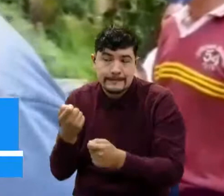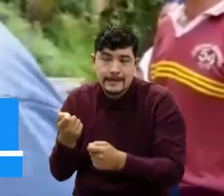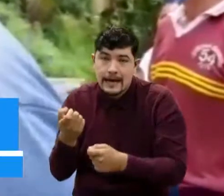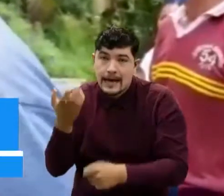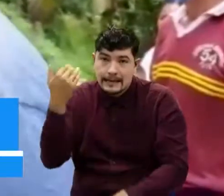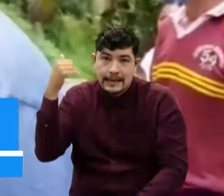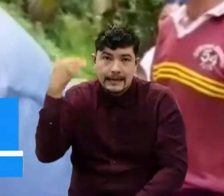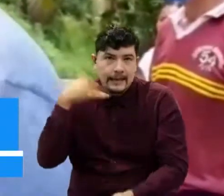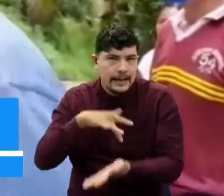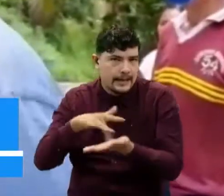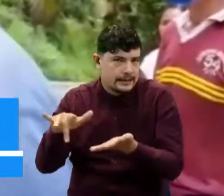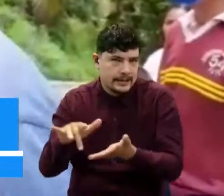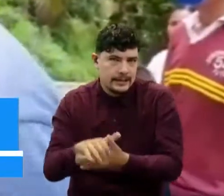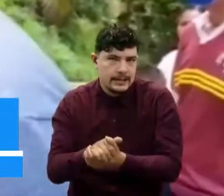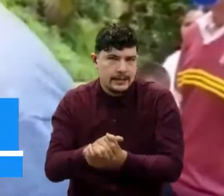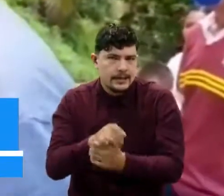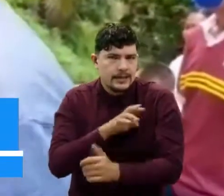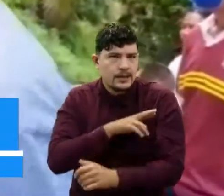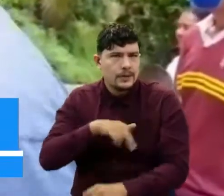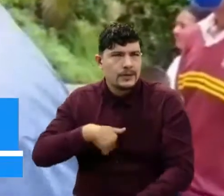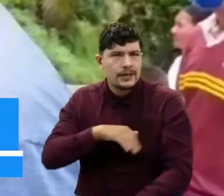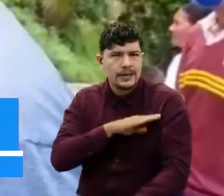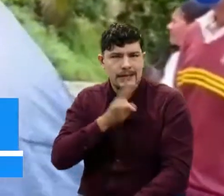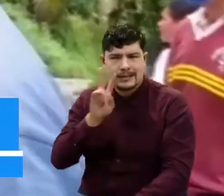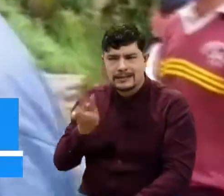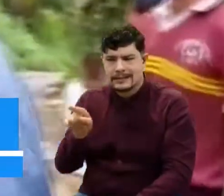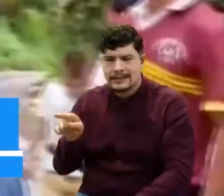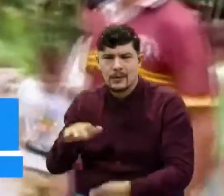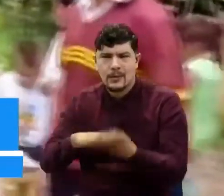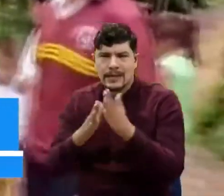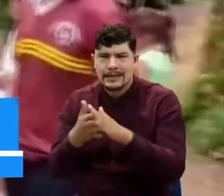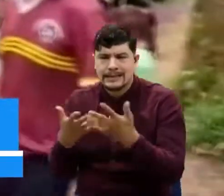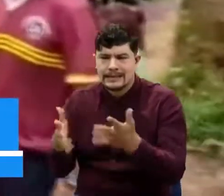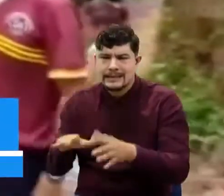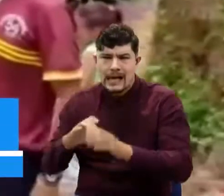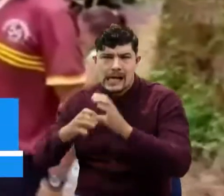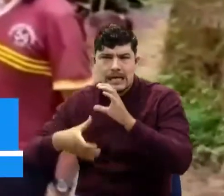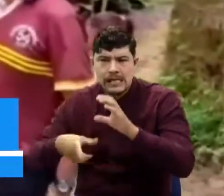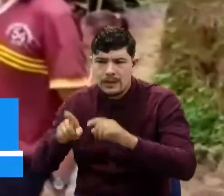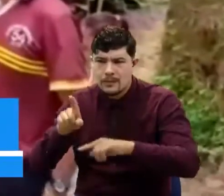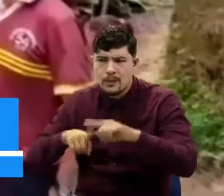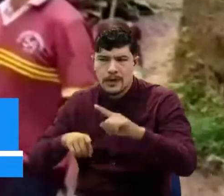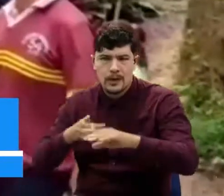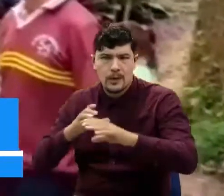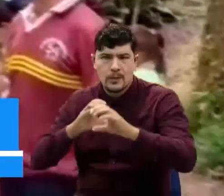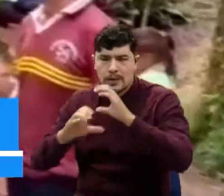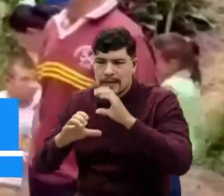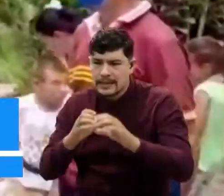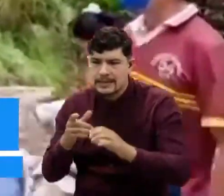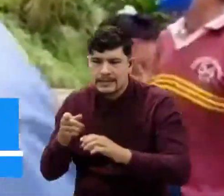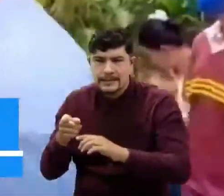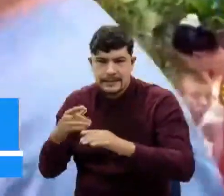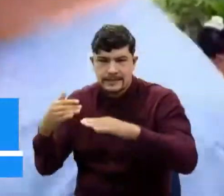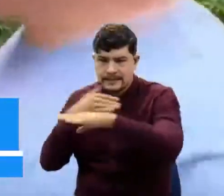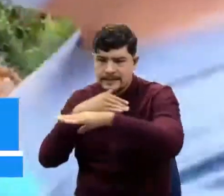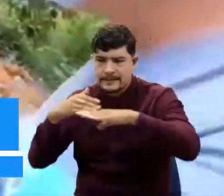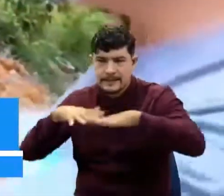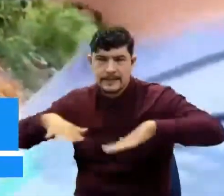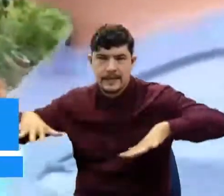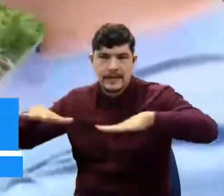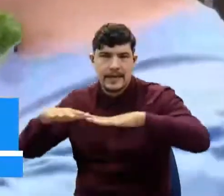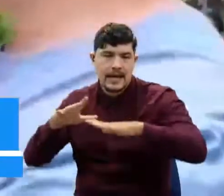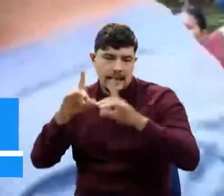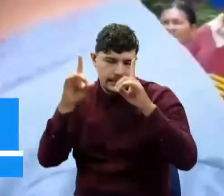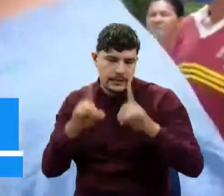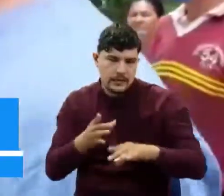pues prácticamente pues veíamos que ya iban a quedar incomunicados, están incomunicados en este momento, pues decidimos actuar rápido, así como lo